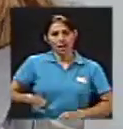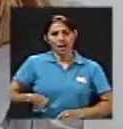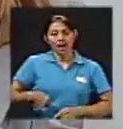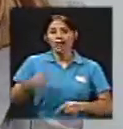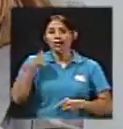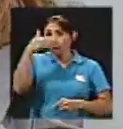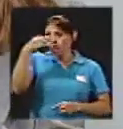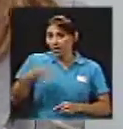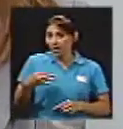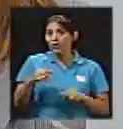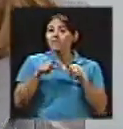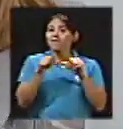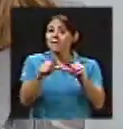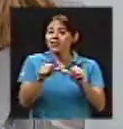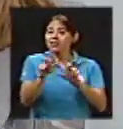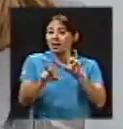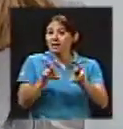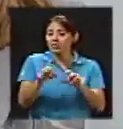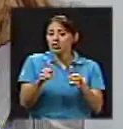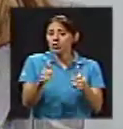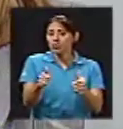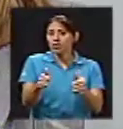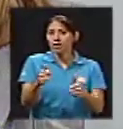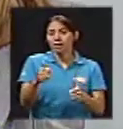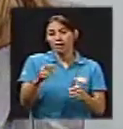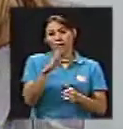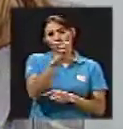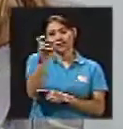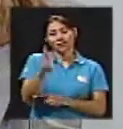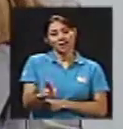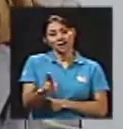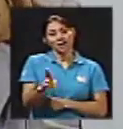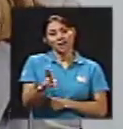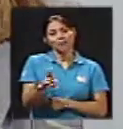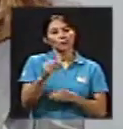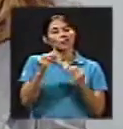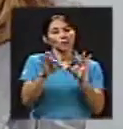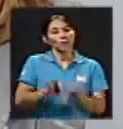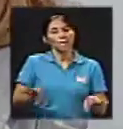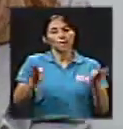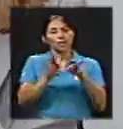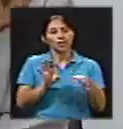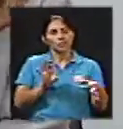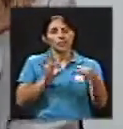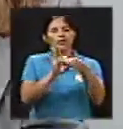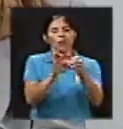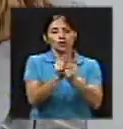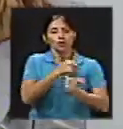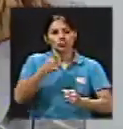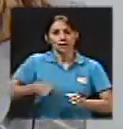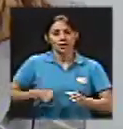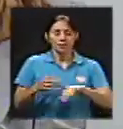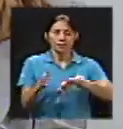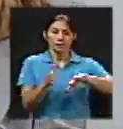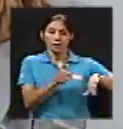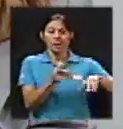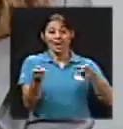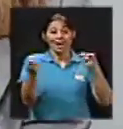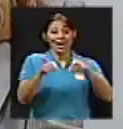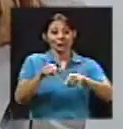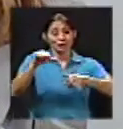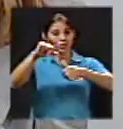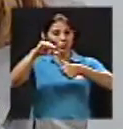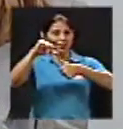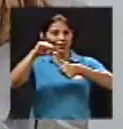la inversión. Y yo creo que para Costa Rica es muy valiosa esta vinculación. Y por supuesto, en el caso de Centroamérica,